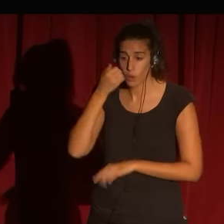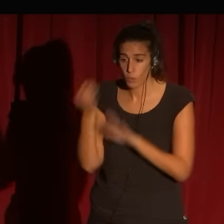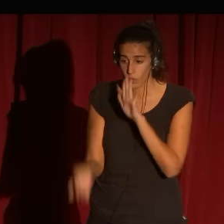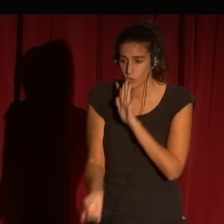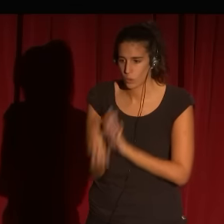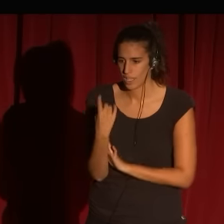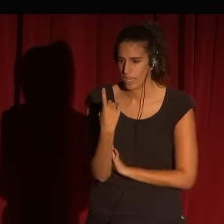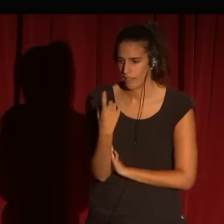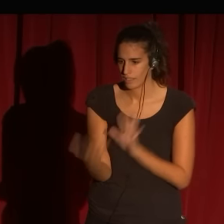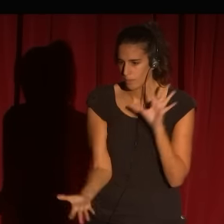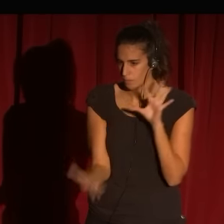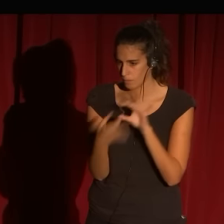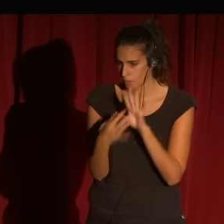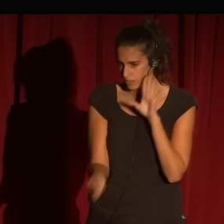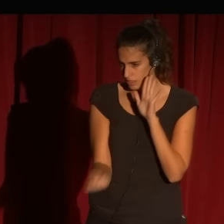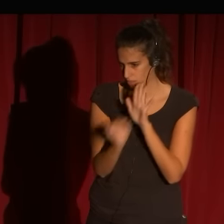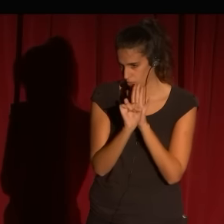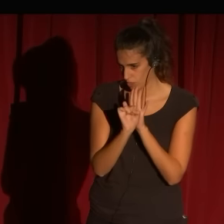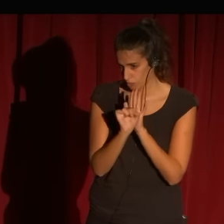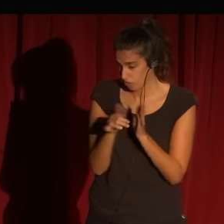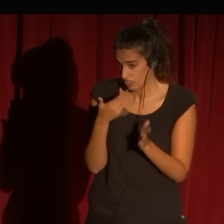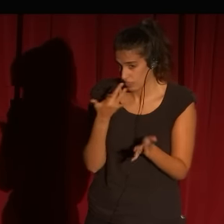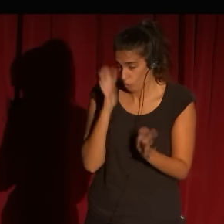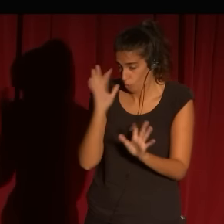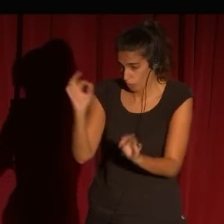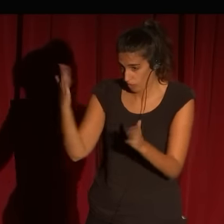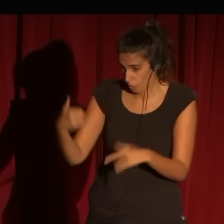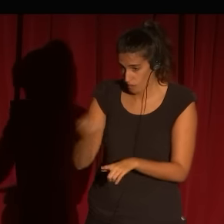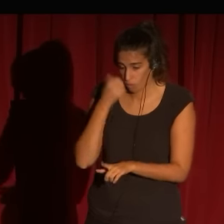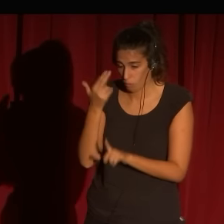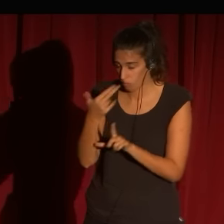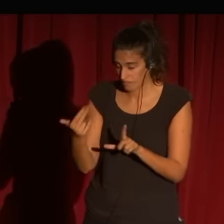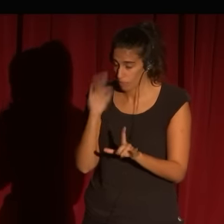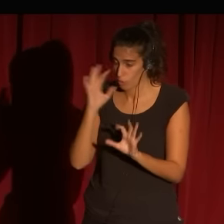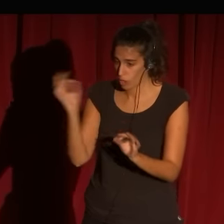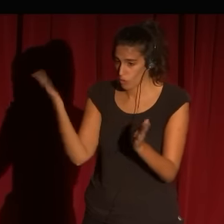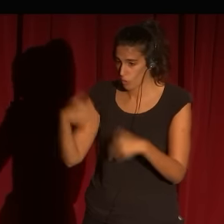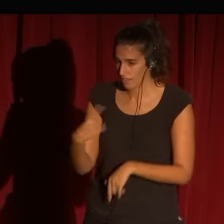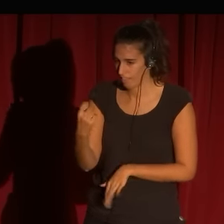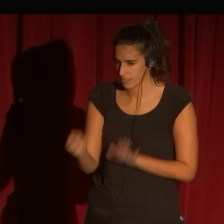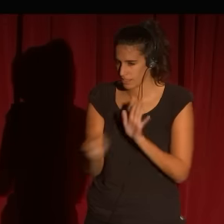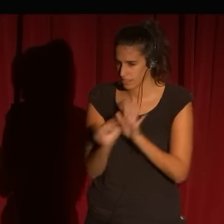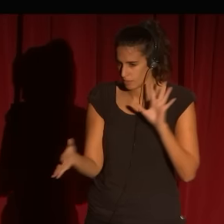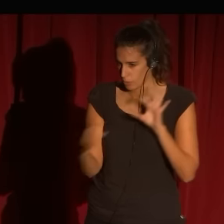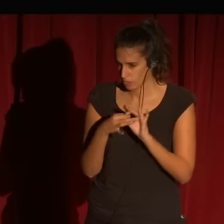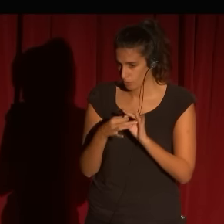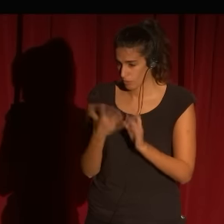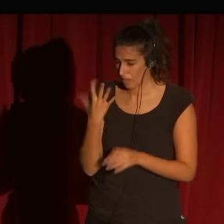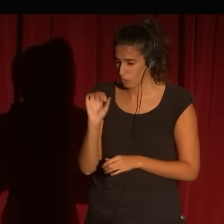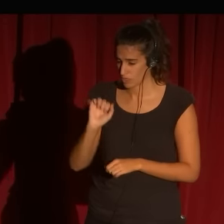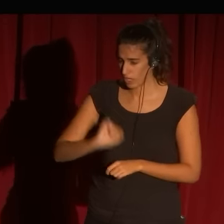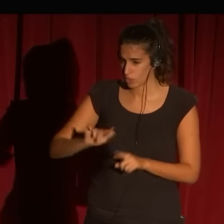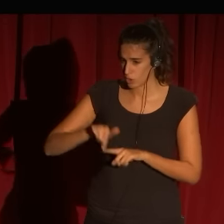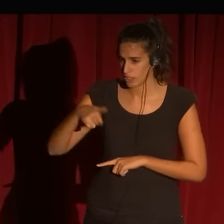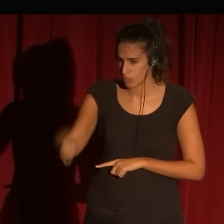necesita tener un vínculo con un simbolismo de algún tipo si no no tendría sentido pintarlo Pero pasados 50 60 años empieza a